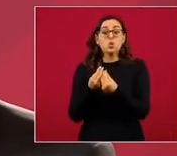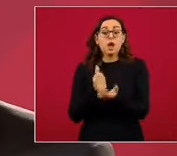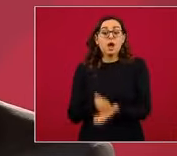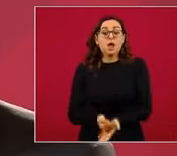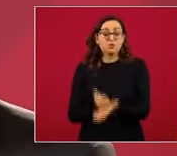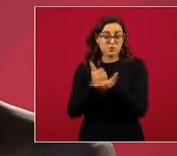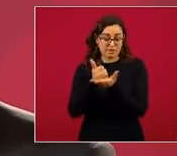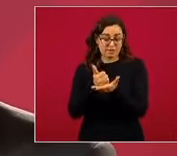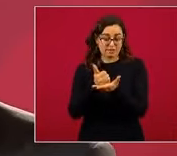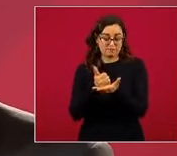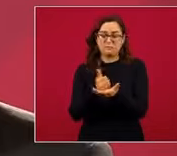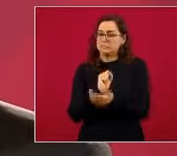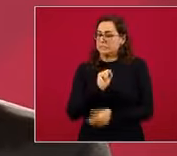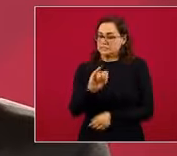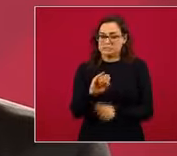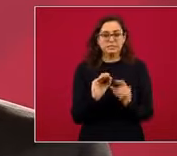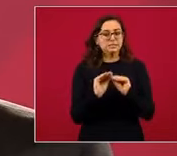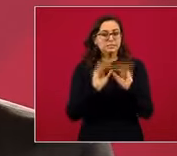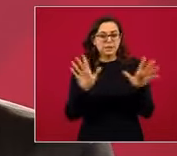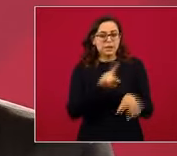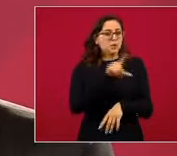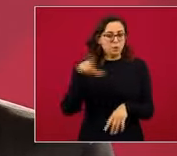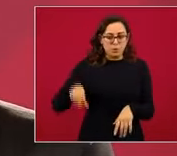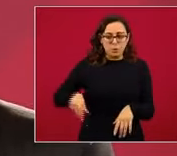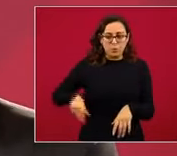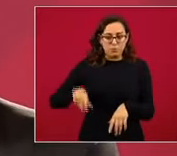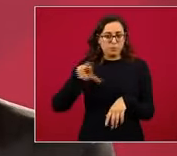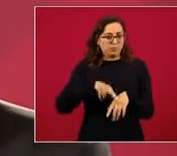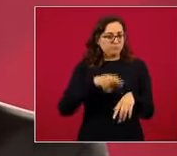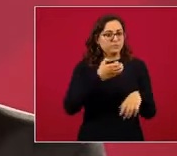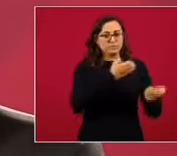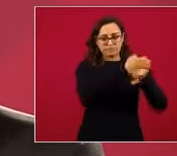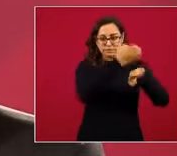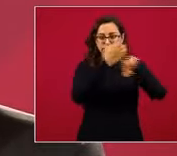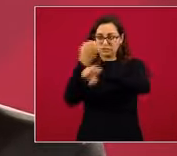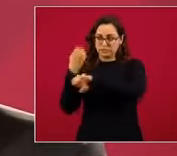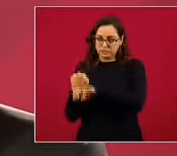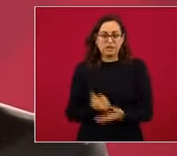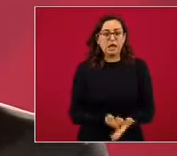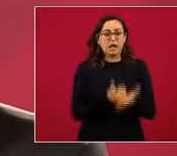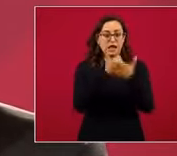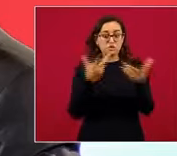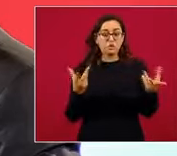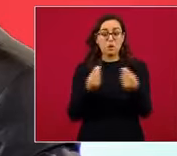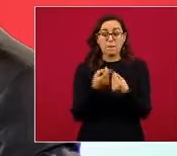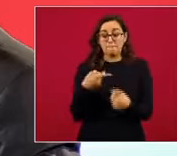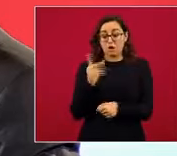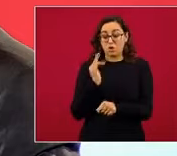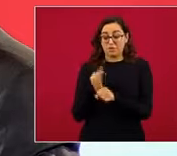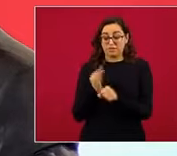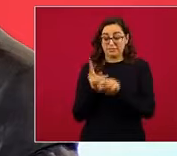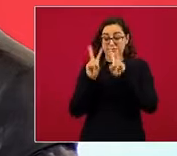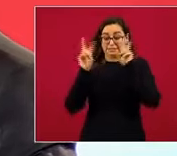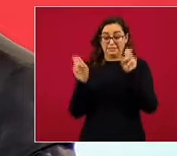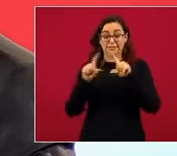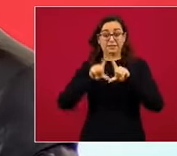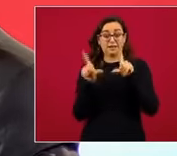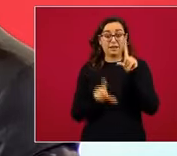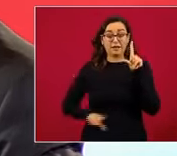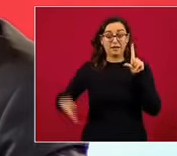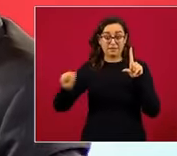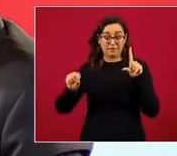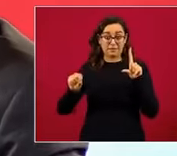es importantísima la colaboración de los gobiernos estatales, pero aquí se trata de una política de Estado. Una política de